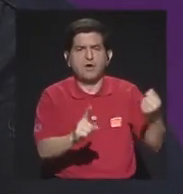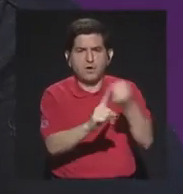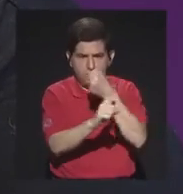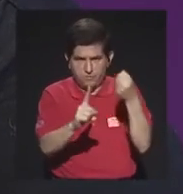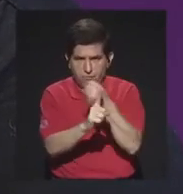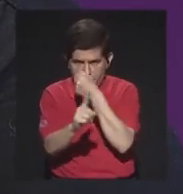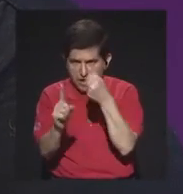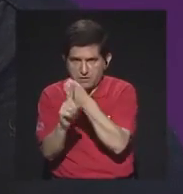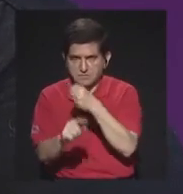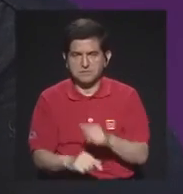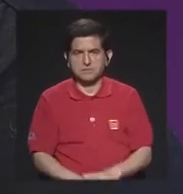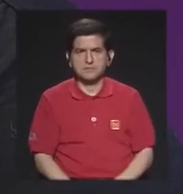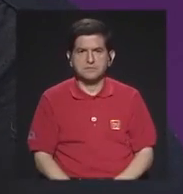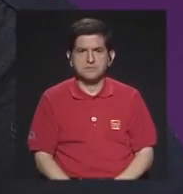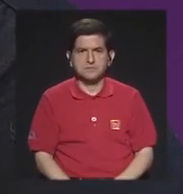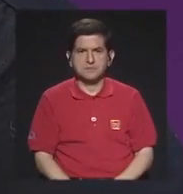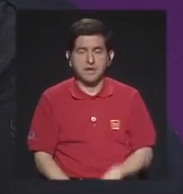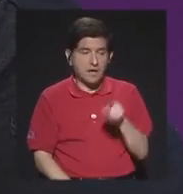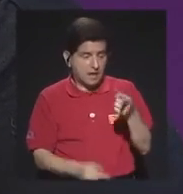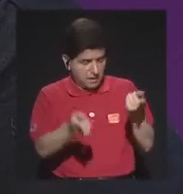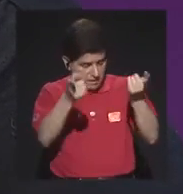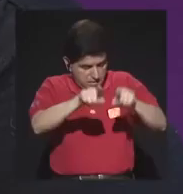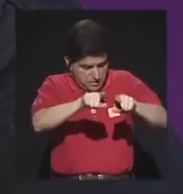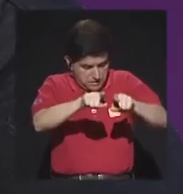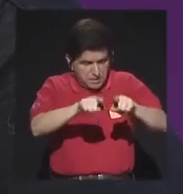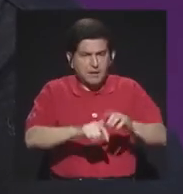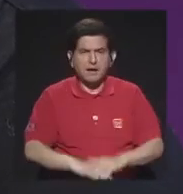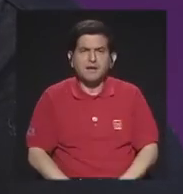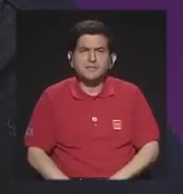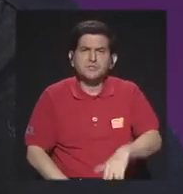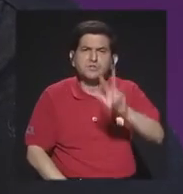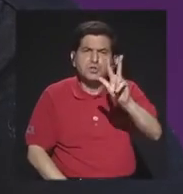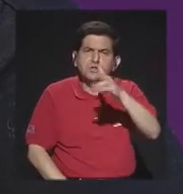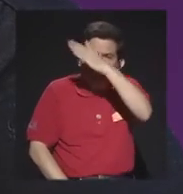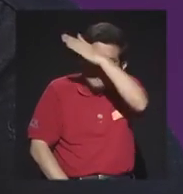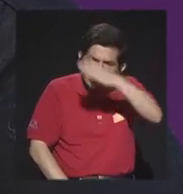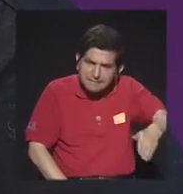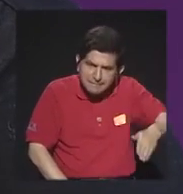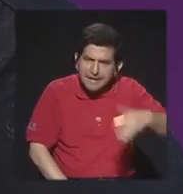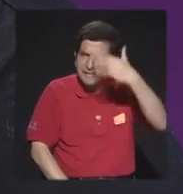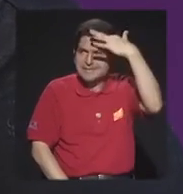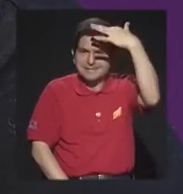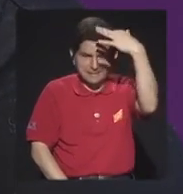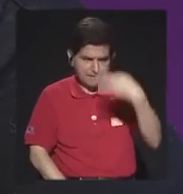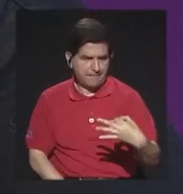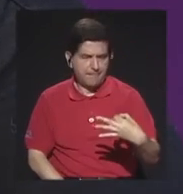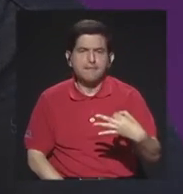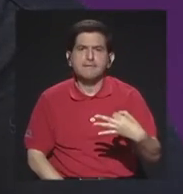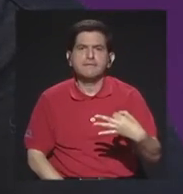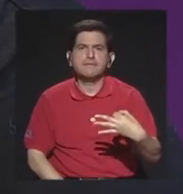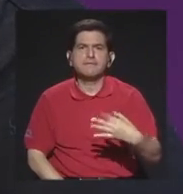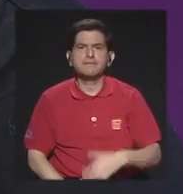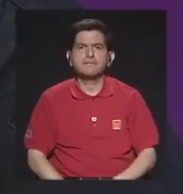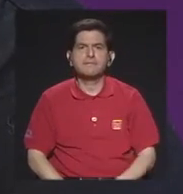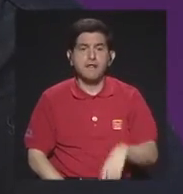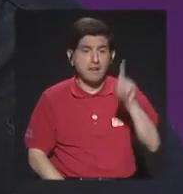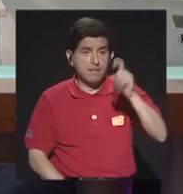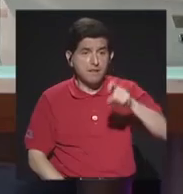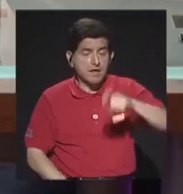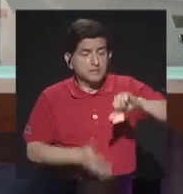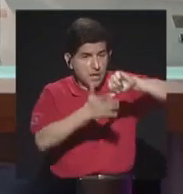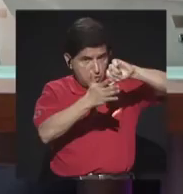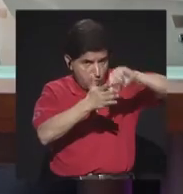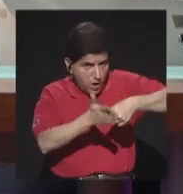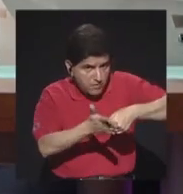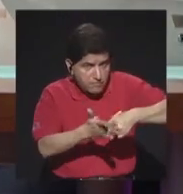violencia, porque son de los 13 ejes, esos tres creemos que que tenemos que darle un